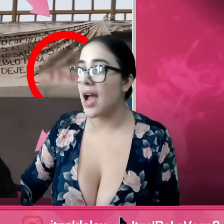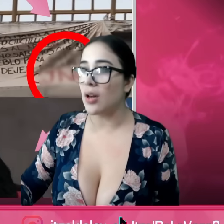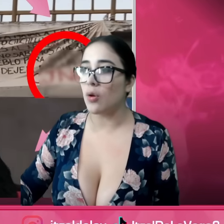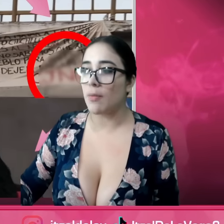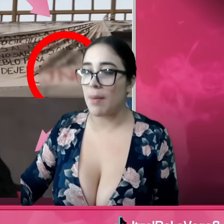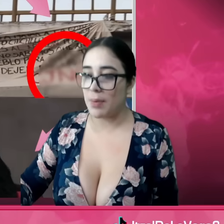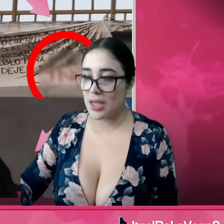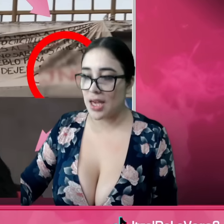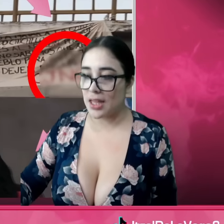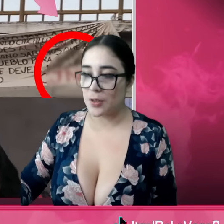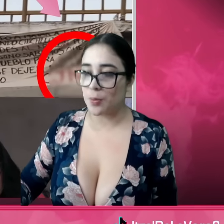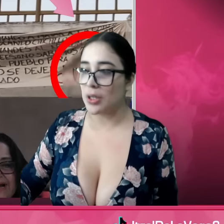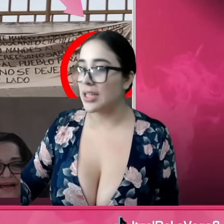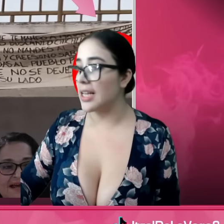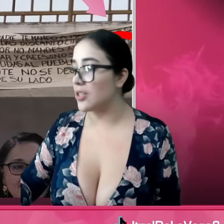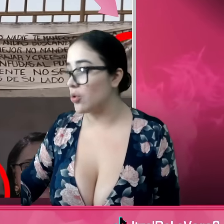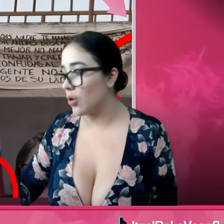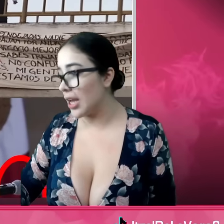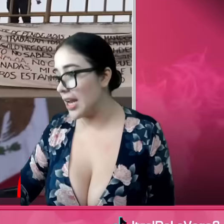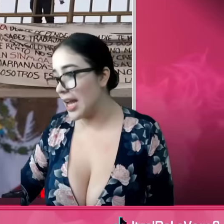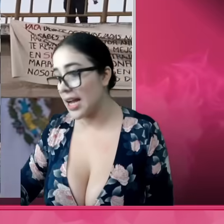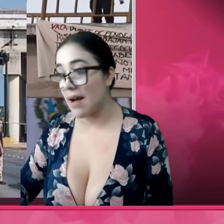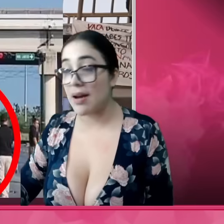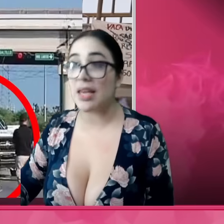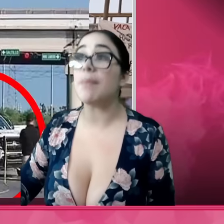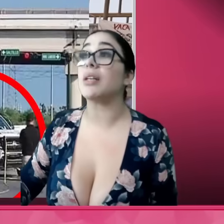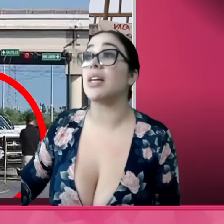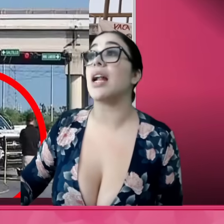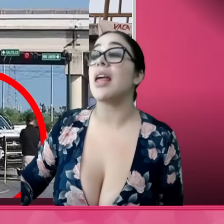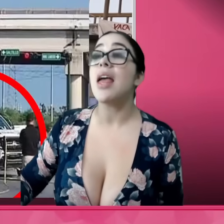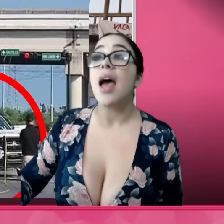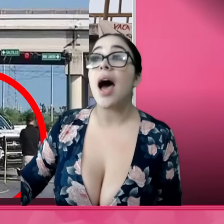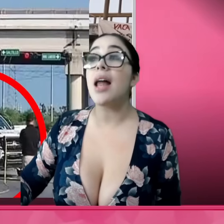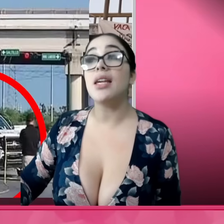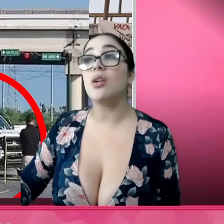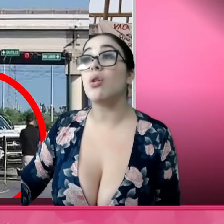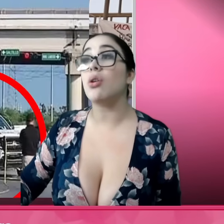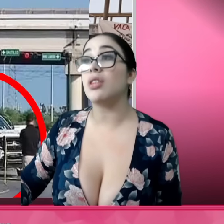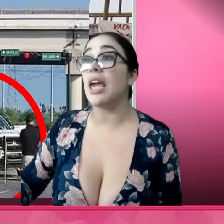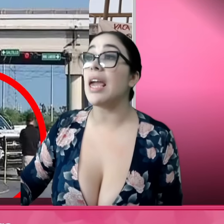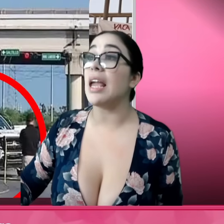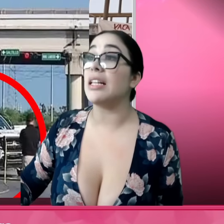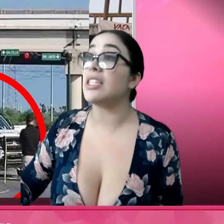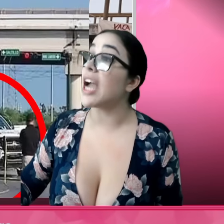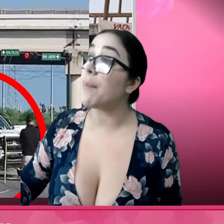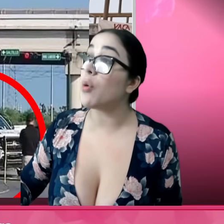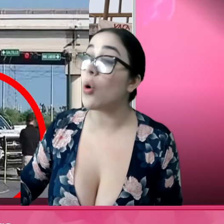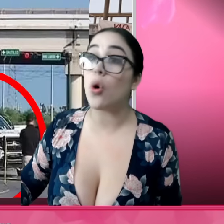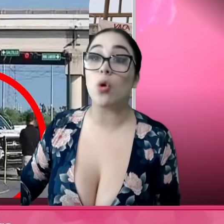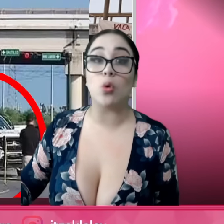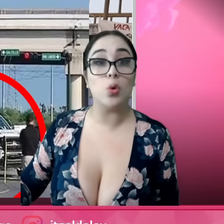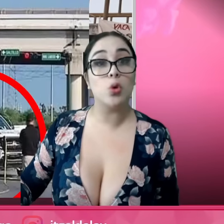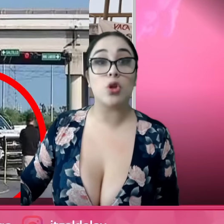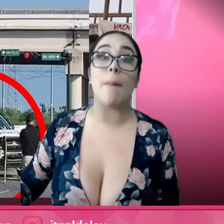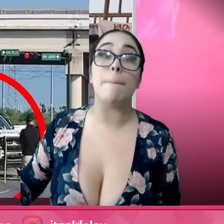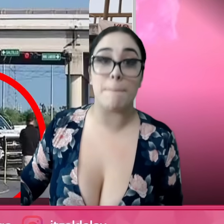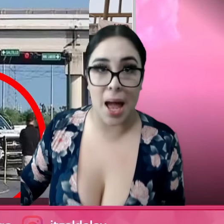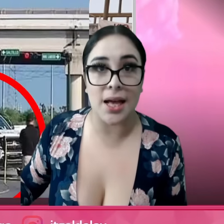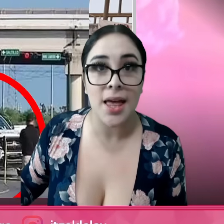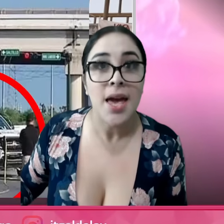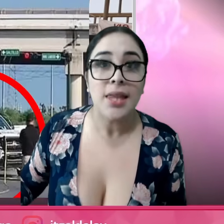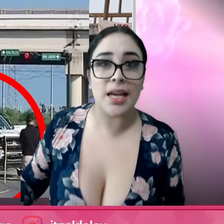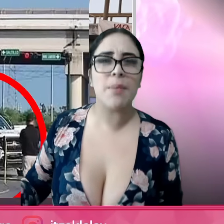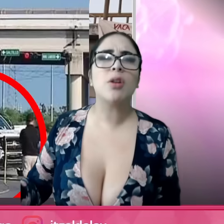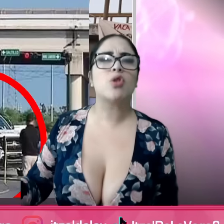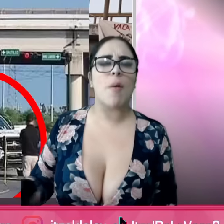amenaza a Norma Piña después de esto que le acaba de pasar al hijo de El Chapo